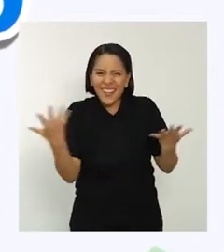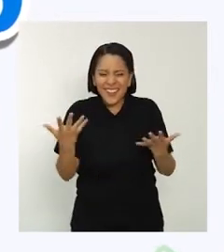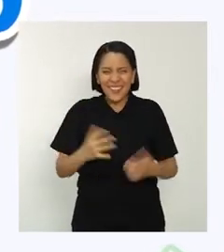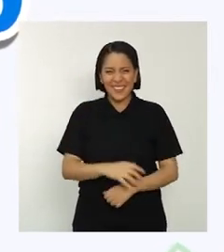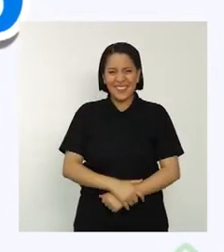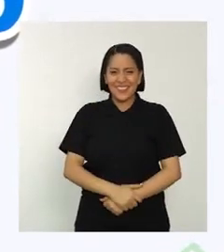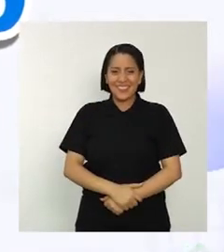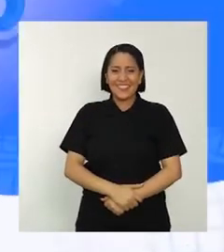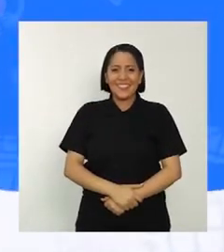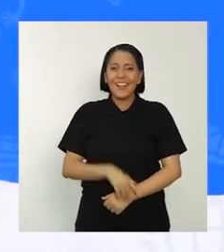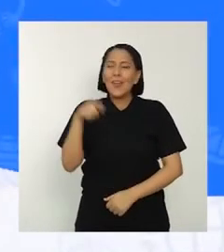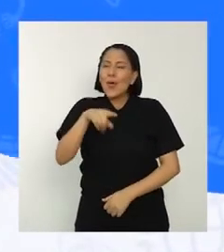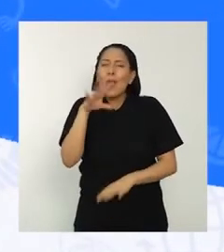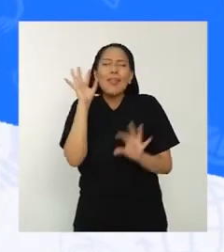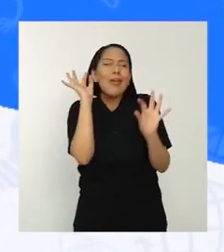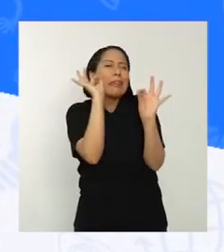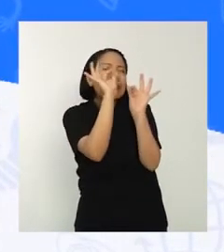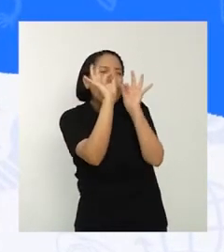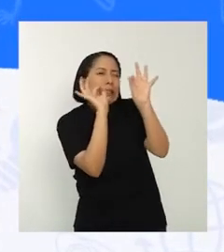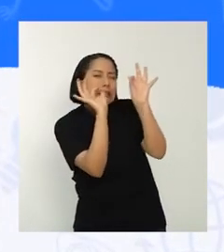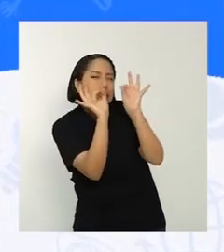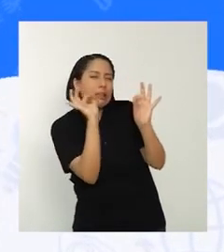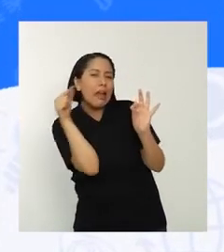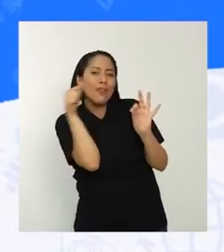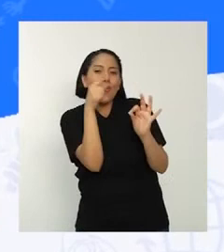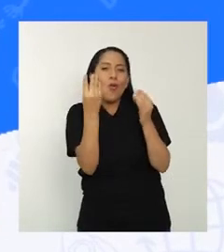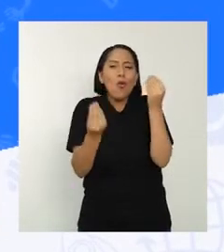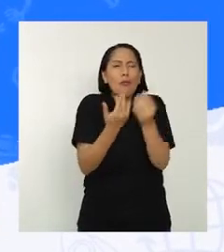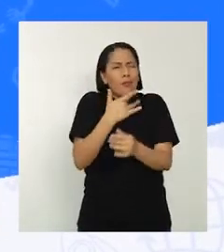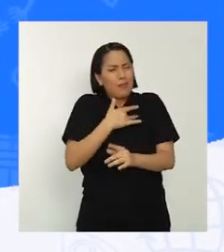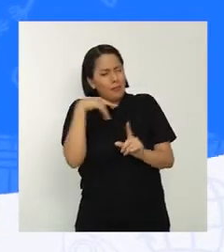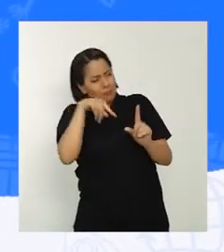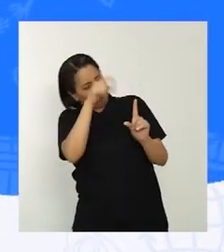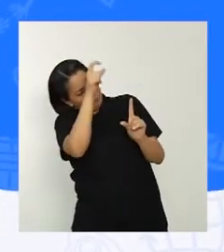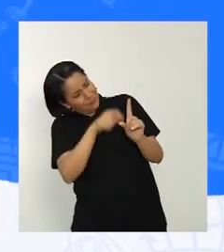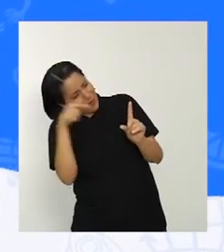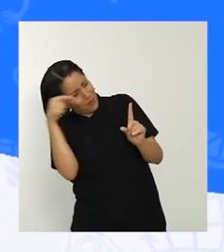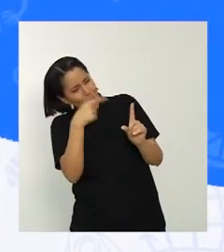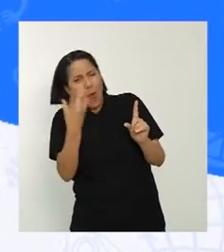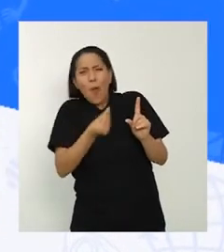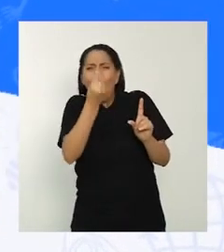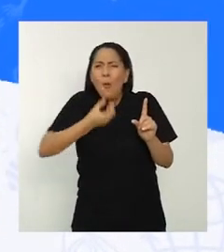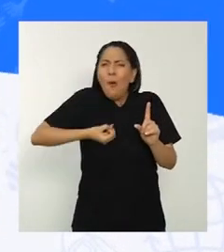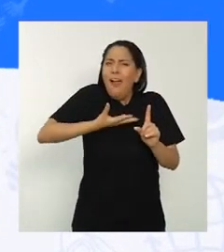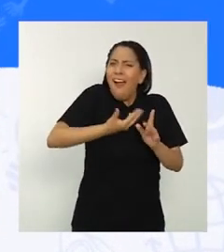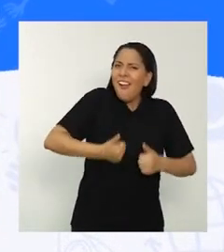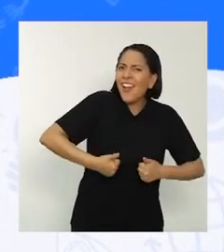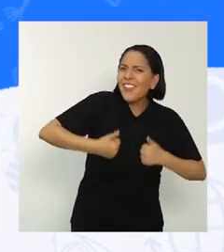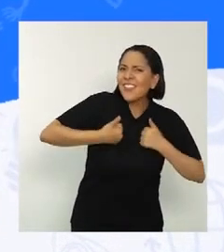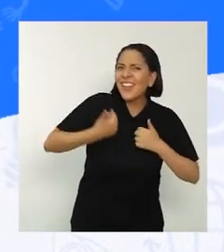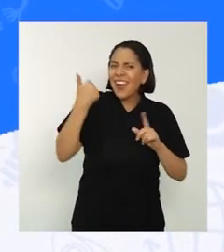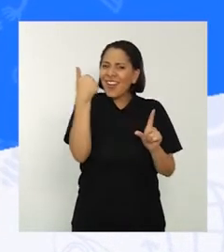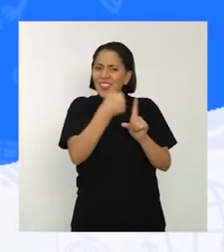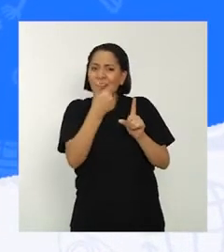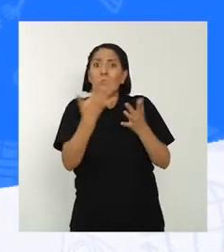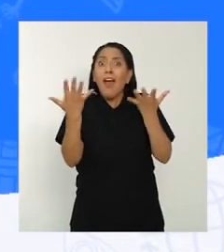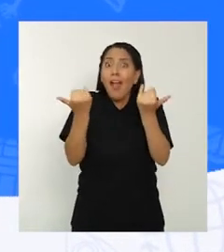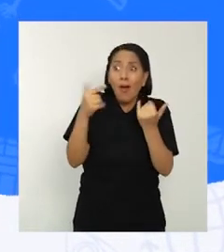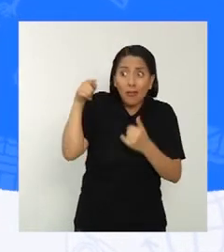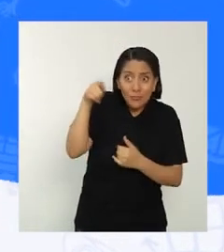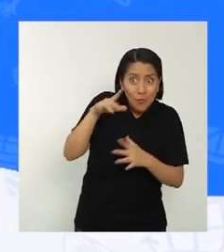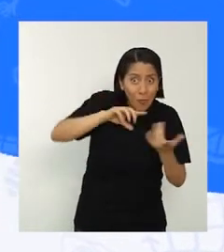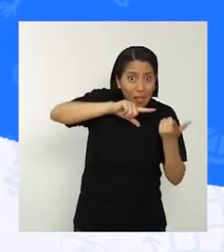verdad. Son esos pequeños detalles los que hacen que sintamos que nuestros personajes tienen vida propia.